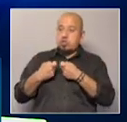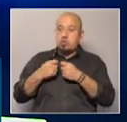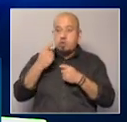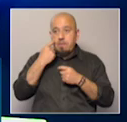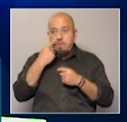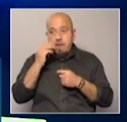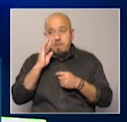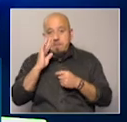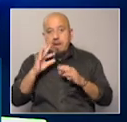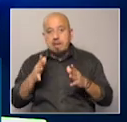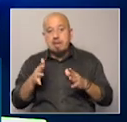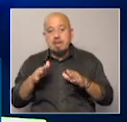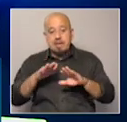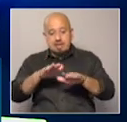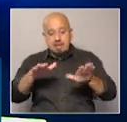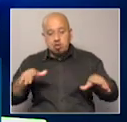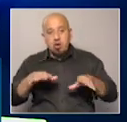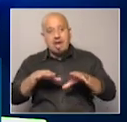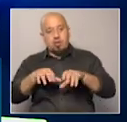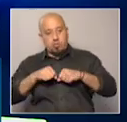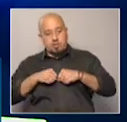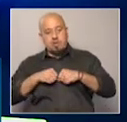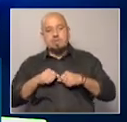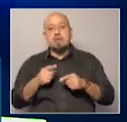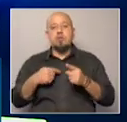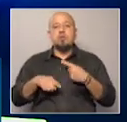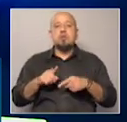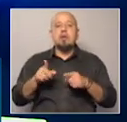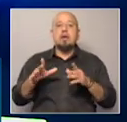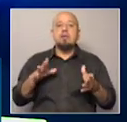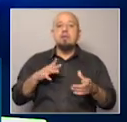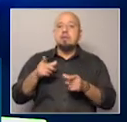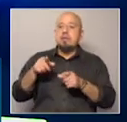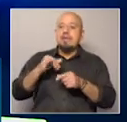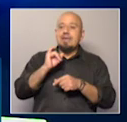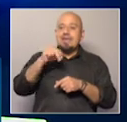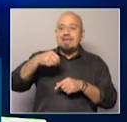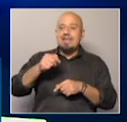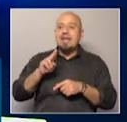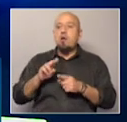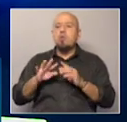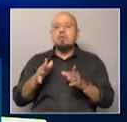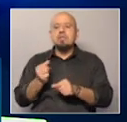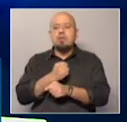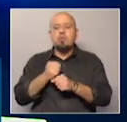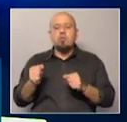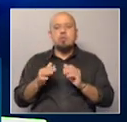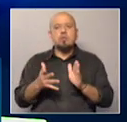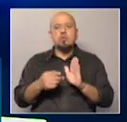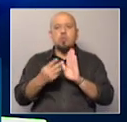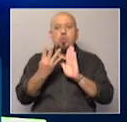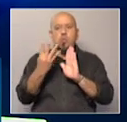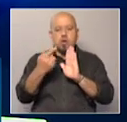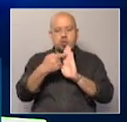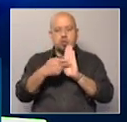y también a algunos actores del Poder Judicial y también al propio gremio del INAU. ¿Qué se aprobó concretamente? Son cuatro